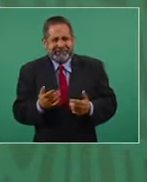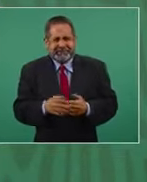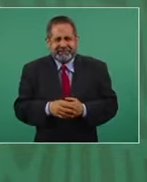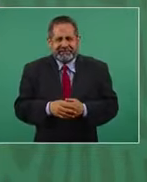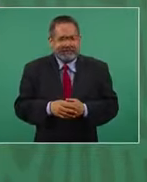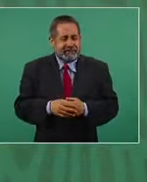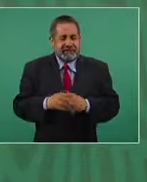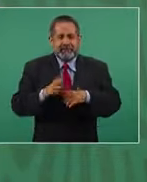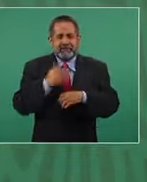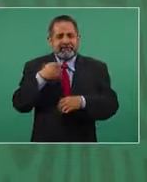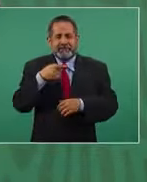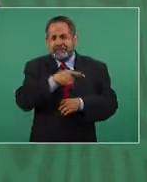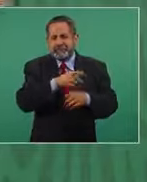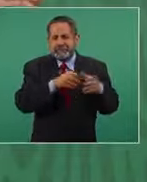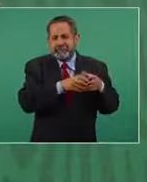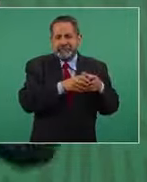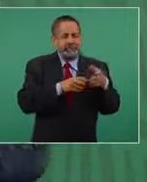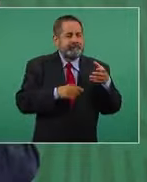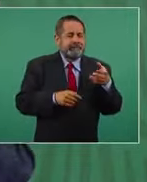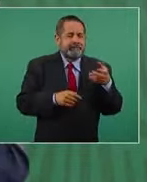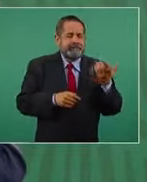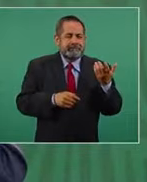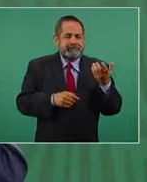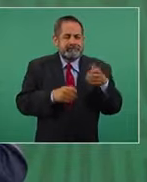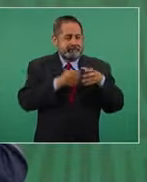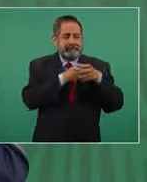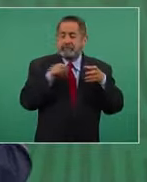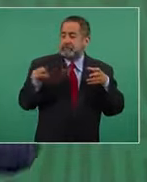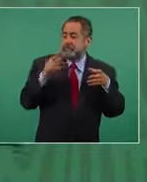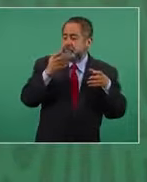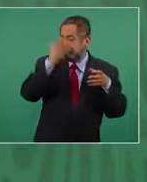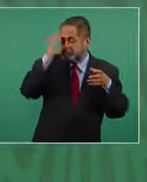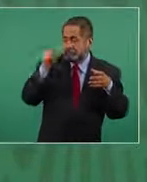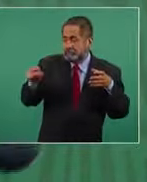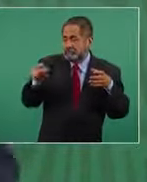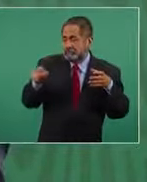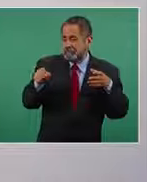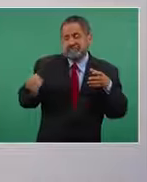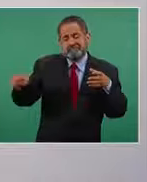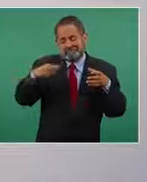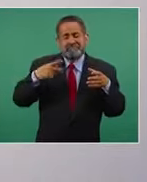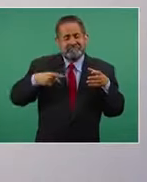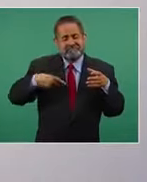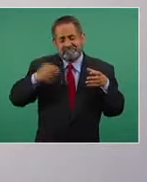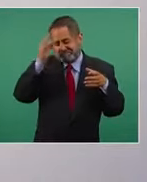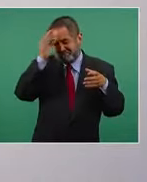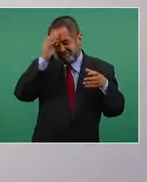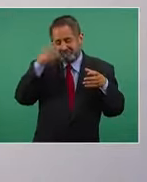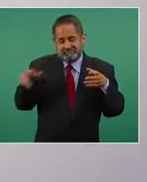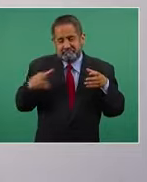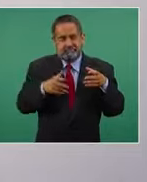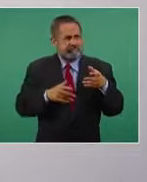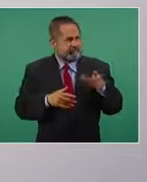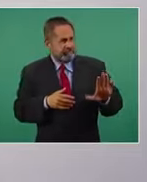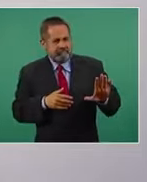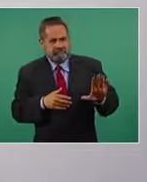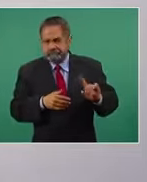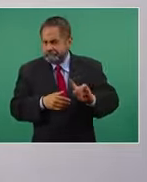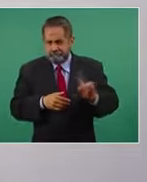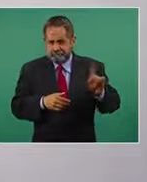porque es considerar que el pueblo es tonto. Y como siempre lo